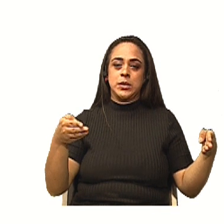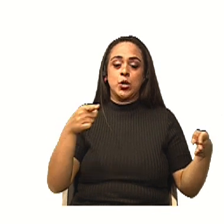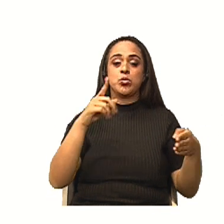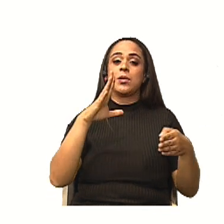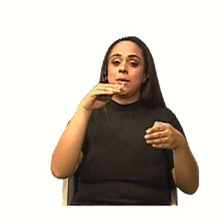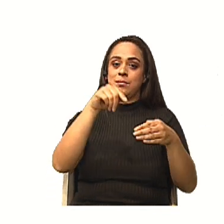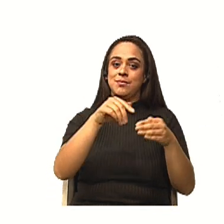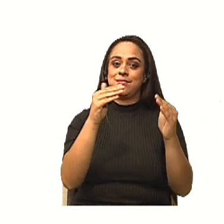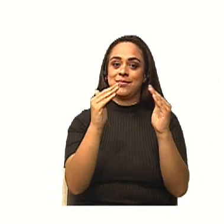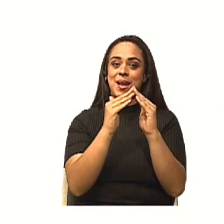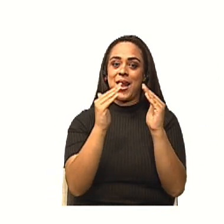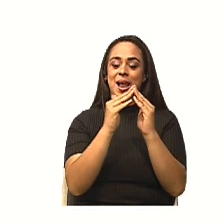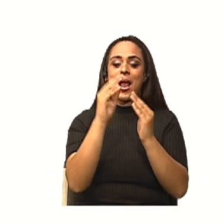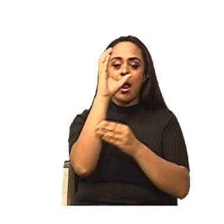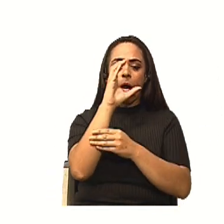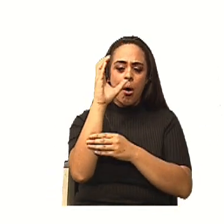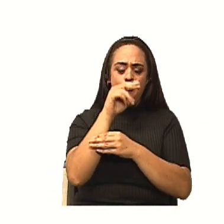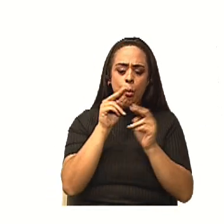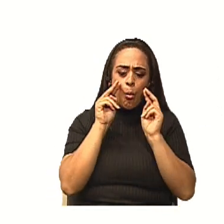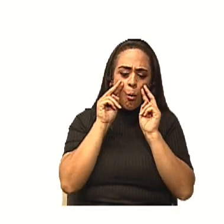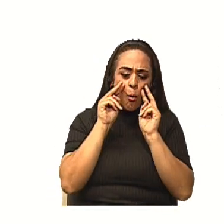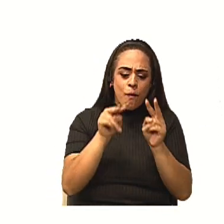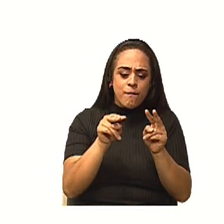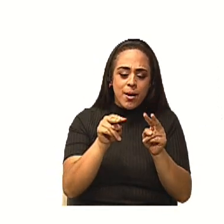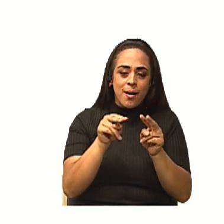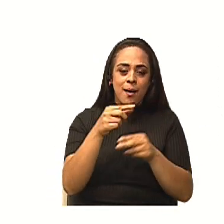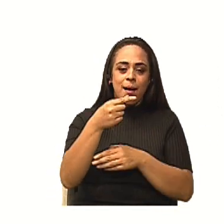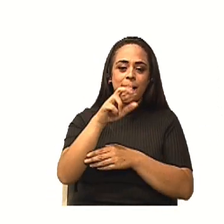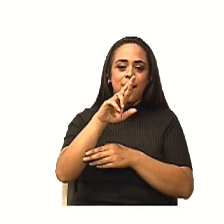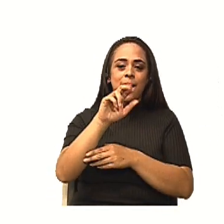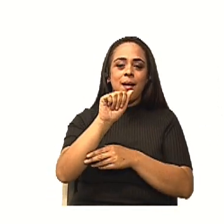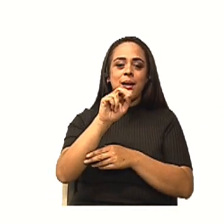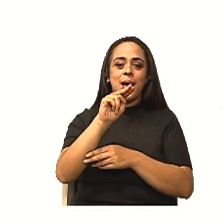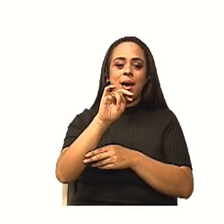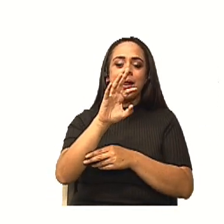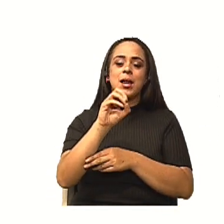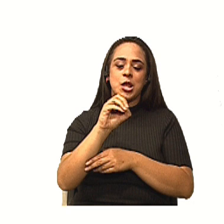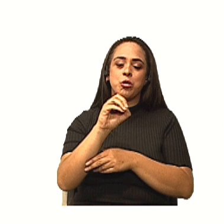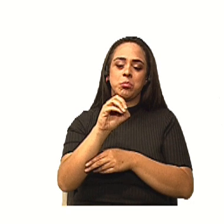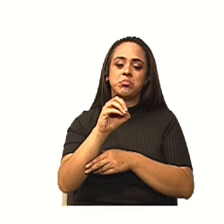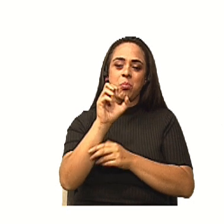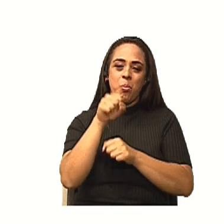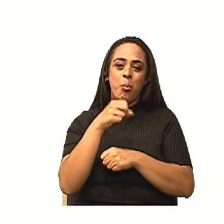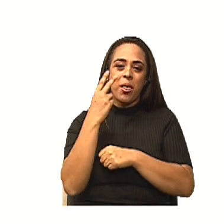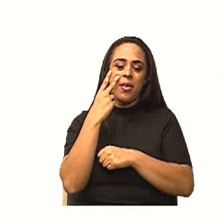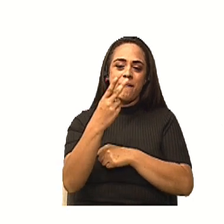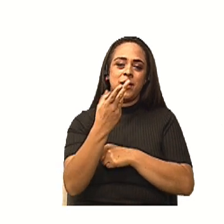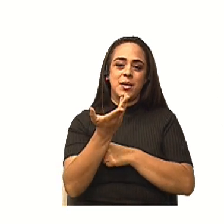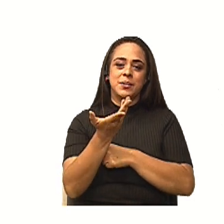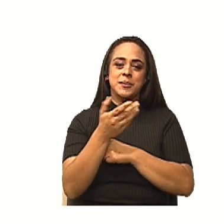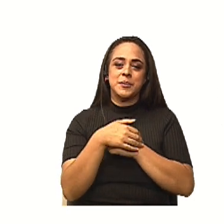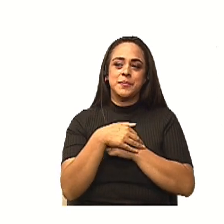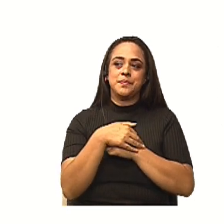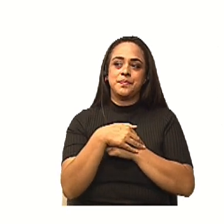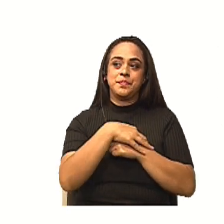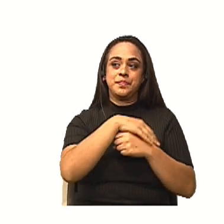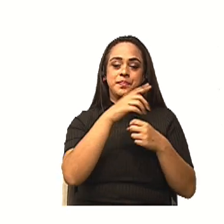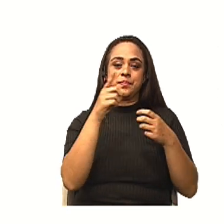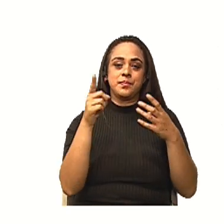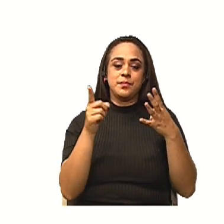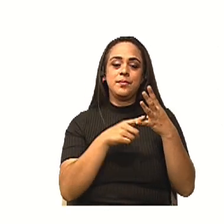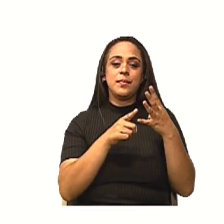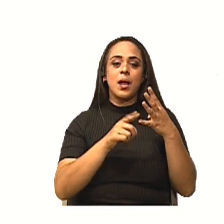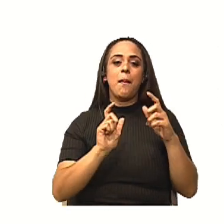en la casa, busquen el granito y van a ver que el granito está hecho de muchas partes diferentes. Otro ejemplo es la